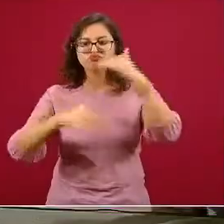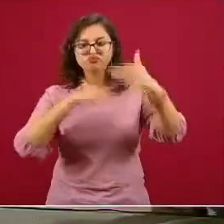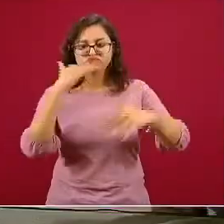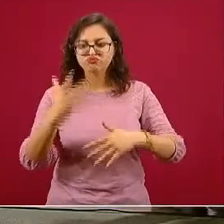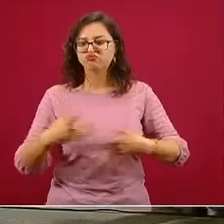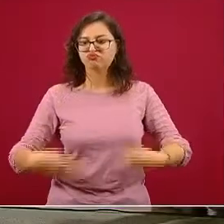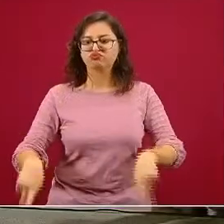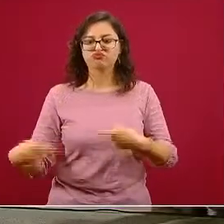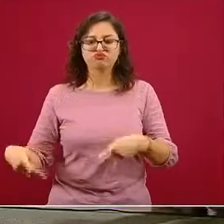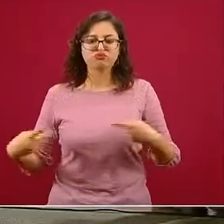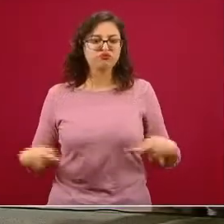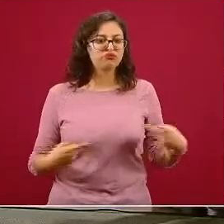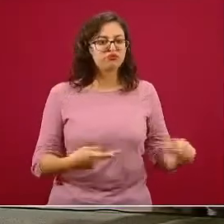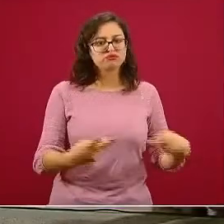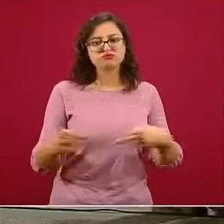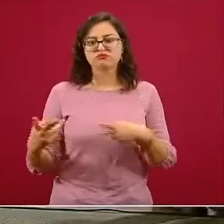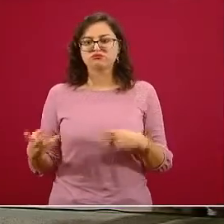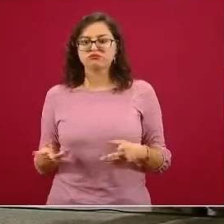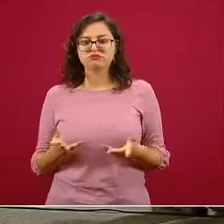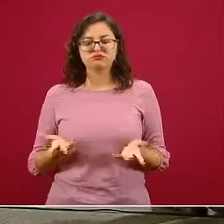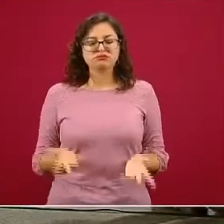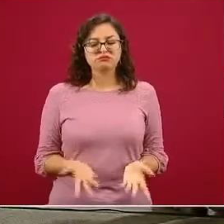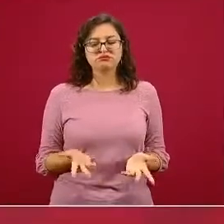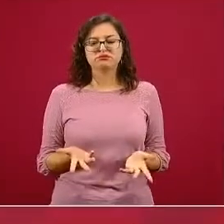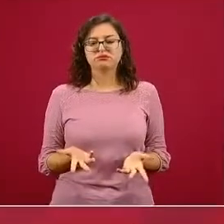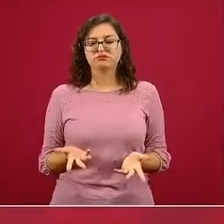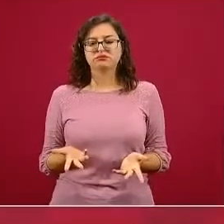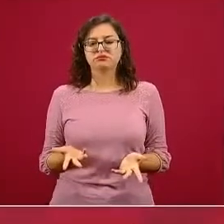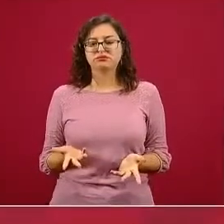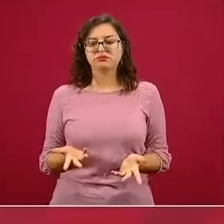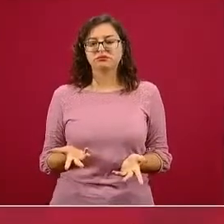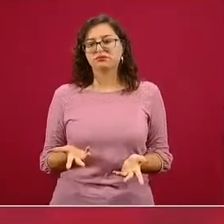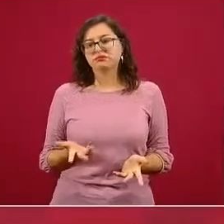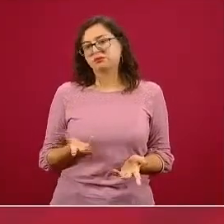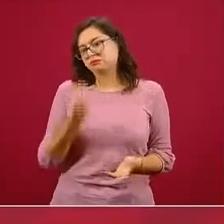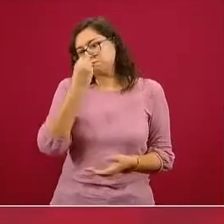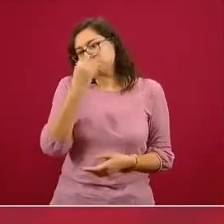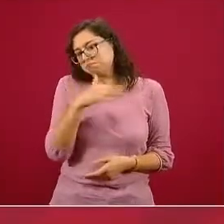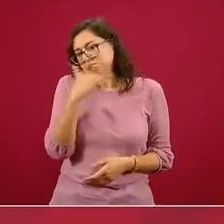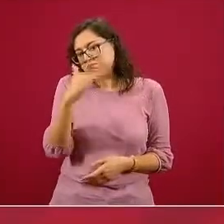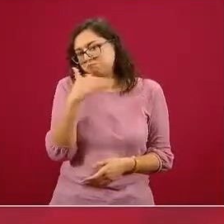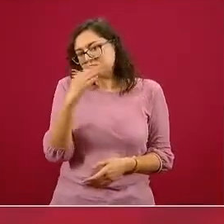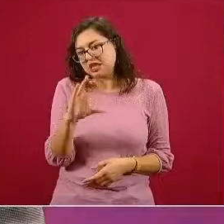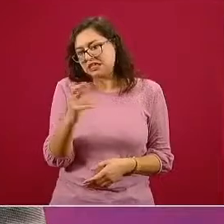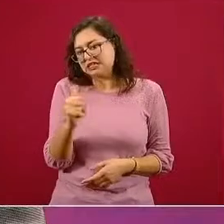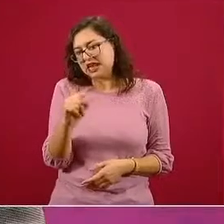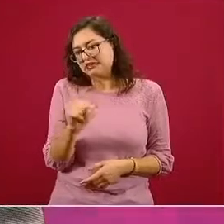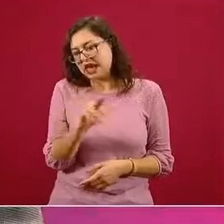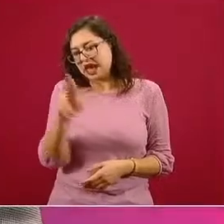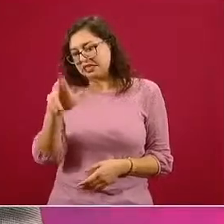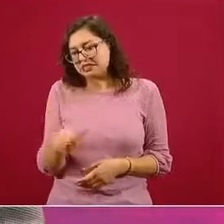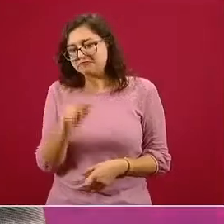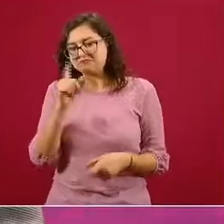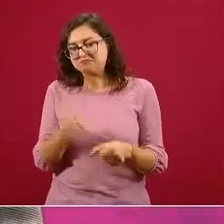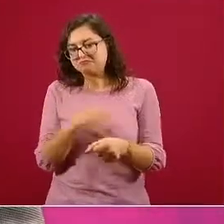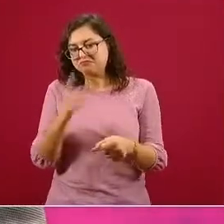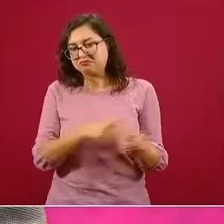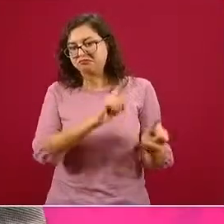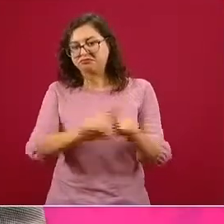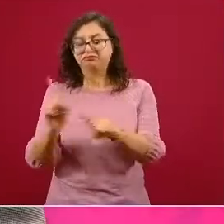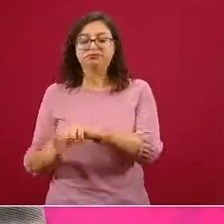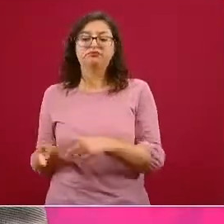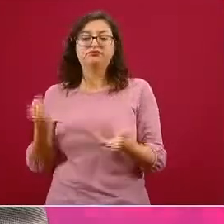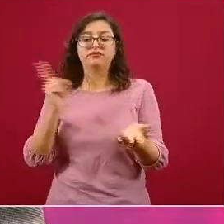acceso de los productos industrializados no saludables, comúnmente conocidos como comida chatarra y bebida chatarra, en